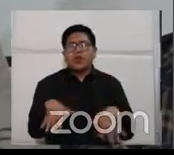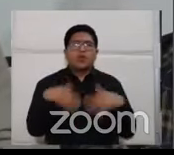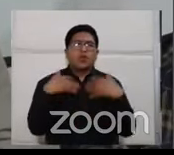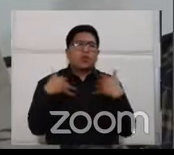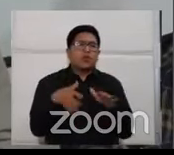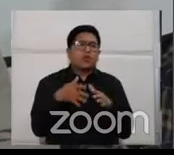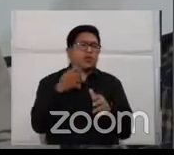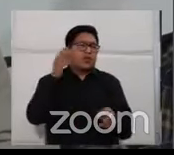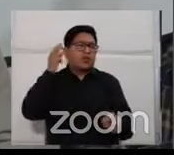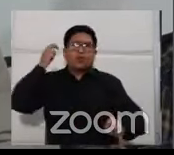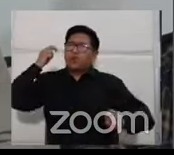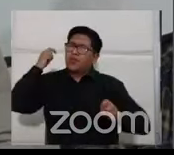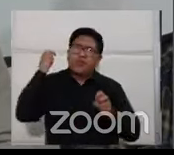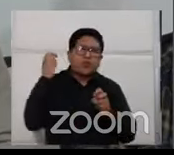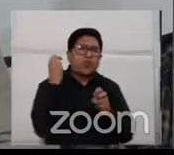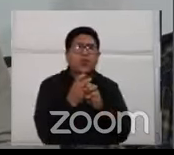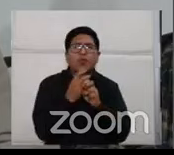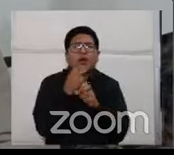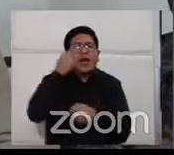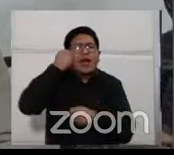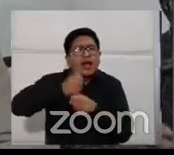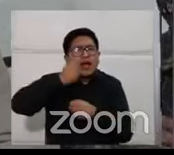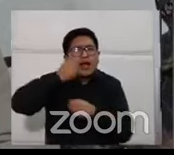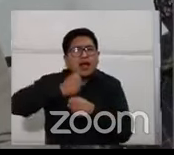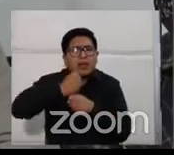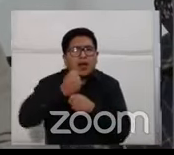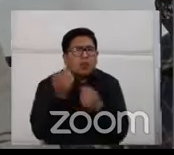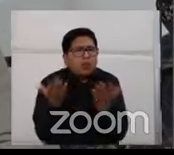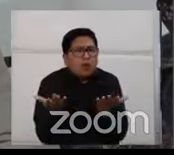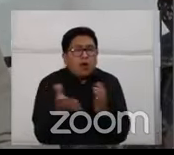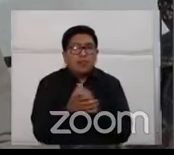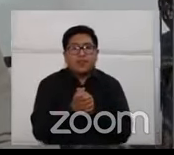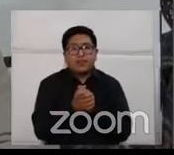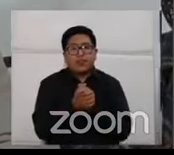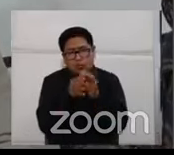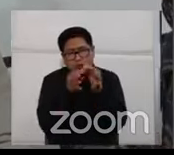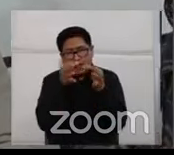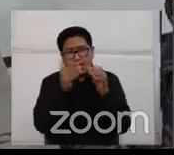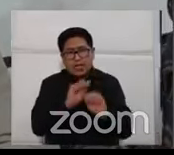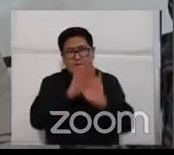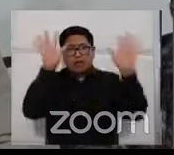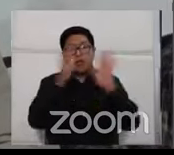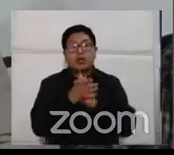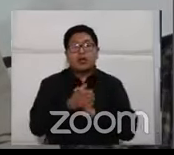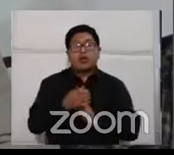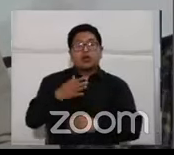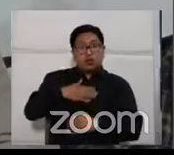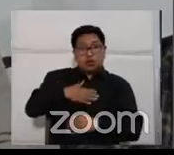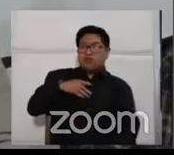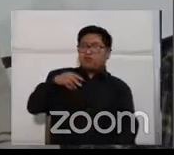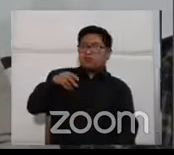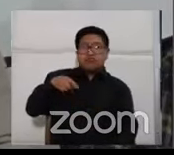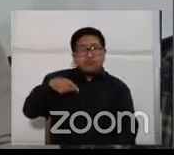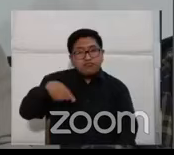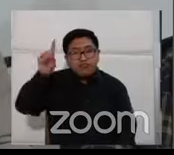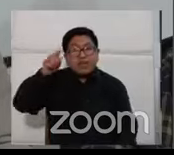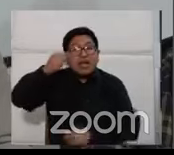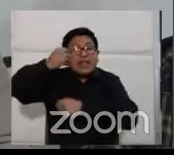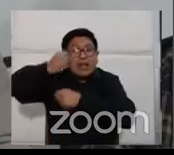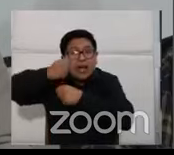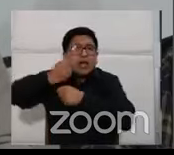es muy difícil ser un joven trabajador porque porque cuando sales a la calle o sales a un una fuente de trabajo